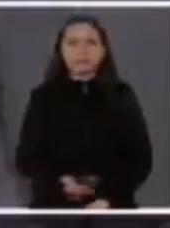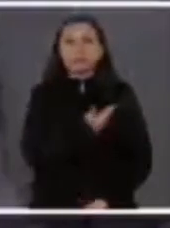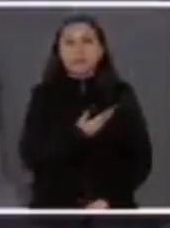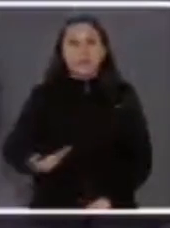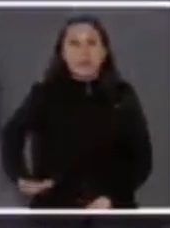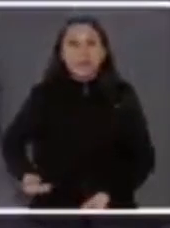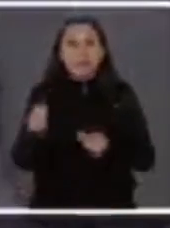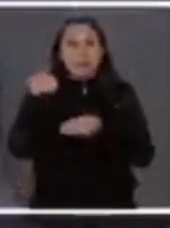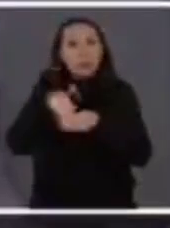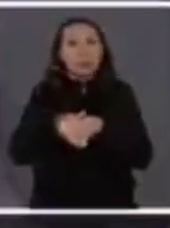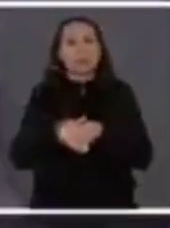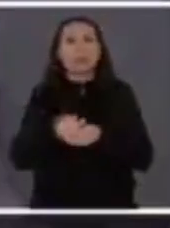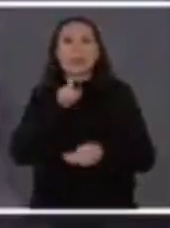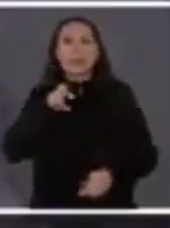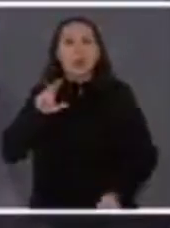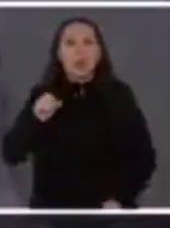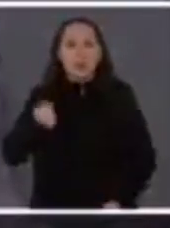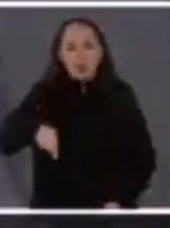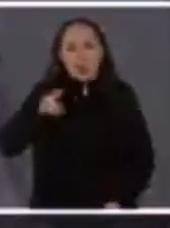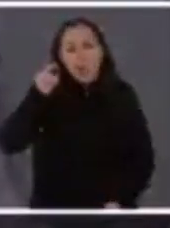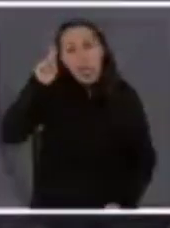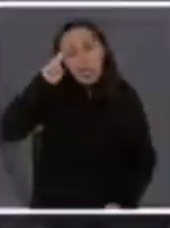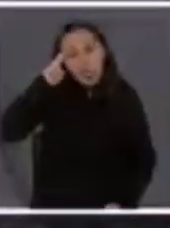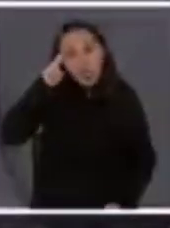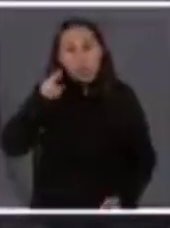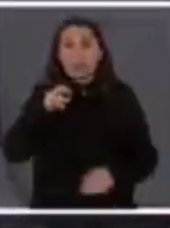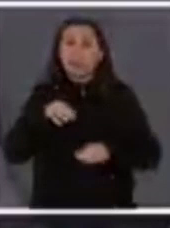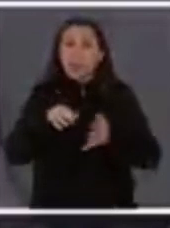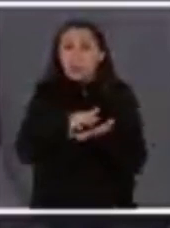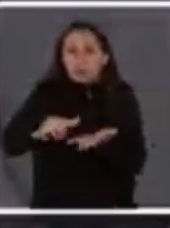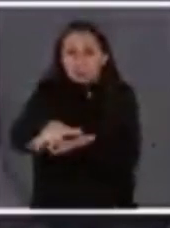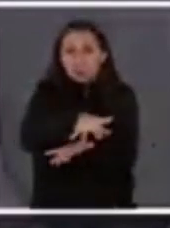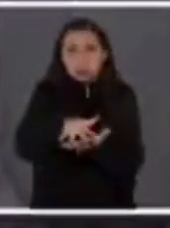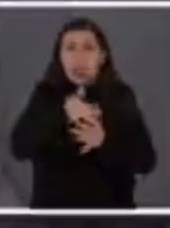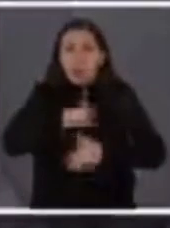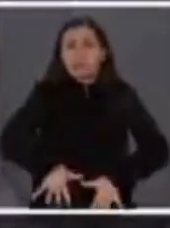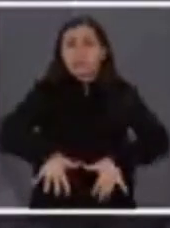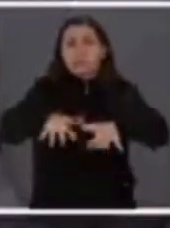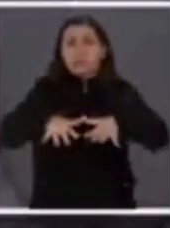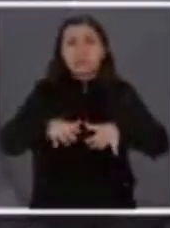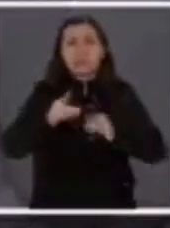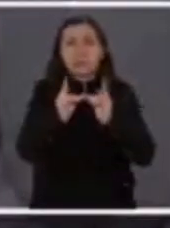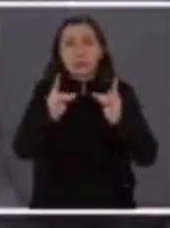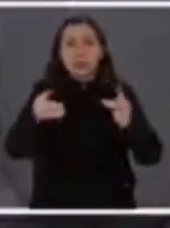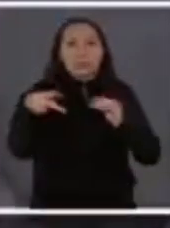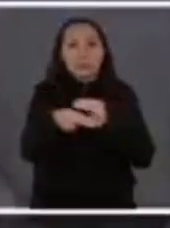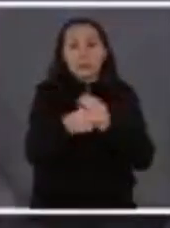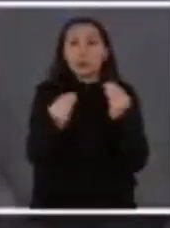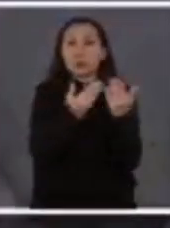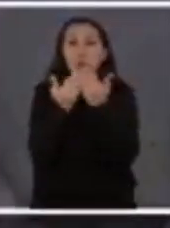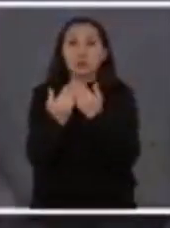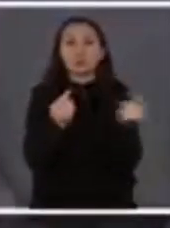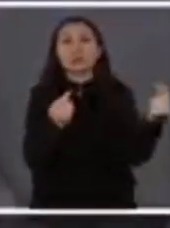Presidente, buenas tardes. Acá el tipógrafo en Rancagua. La región tiene sectores inundados en varias comunas, puentes cortados que hacen difícil el traslado de muchos estudiantes